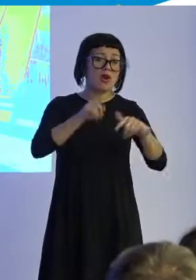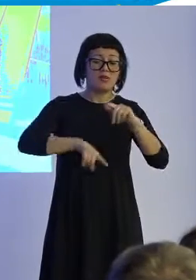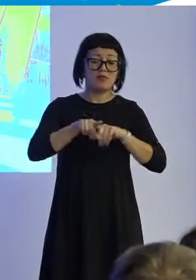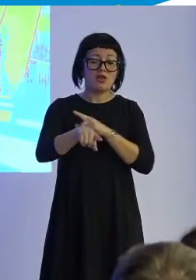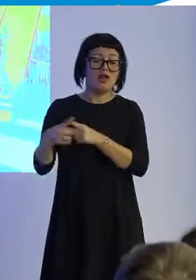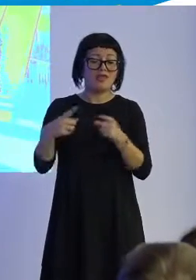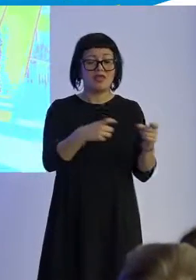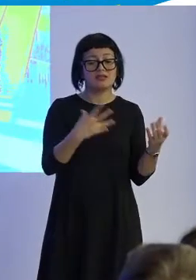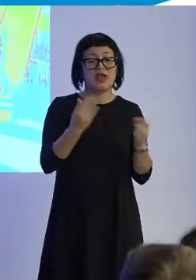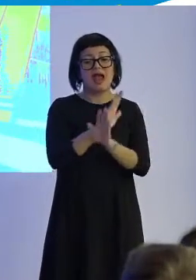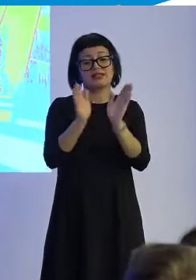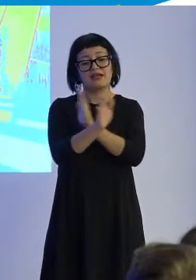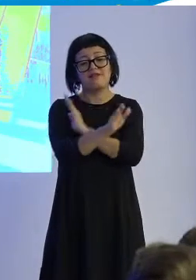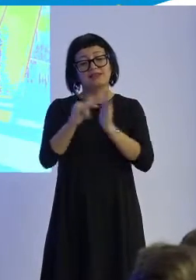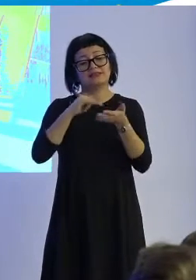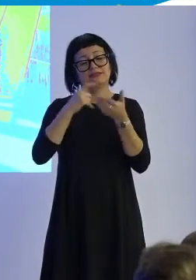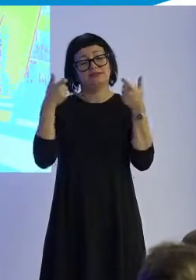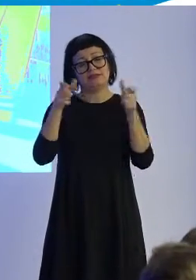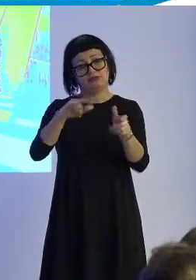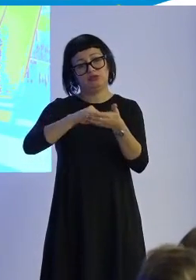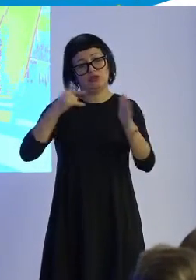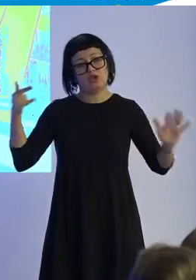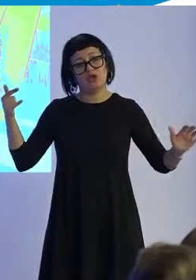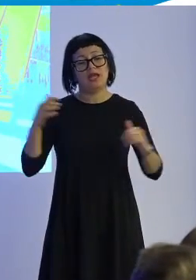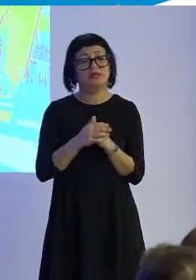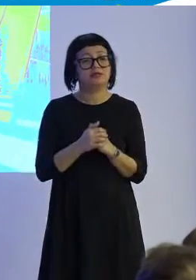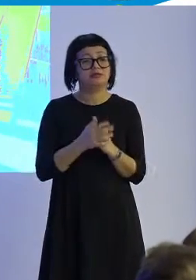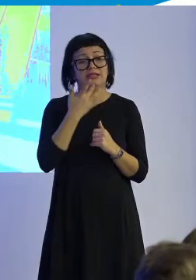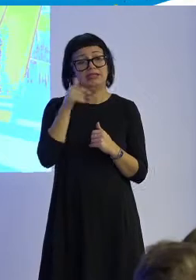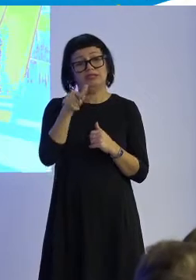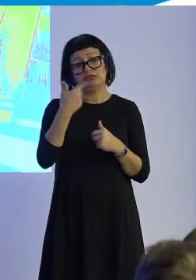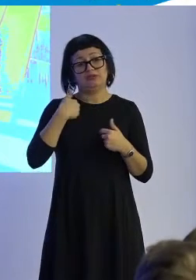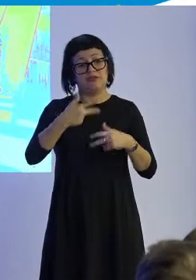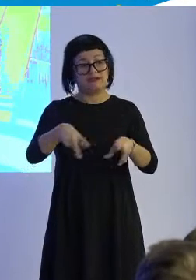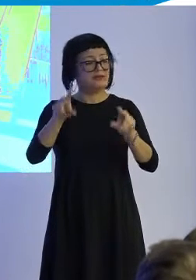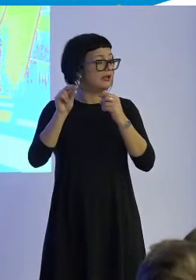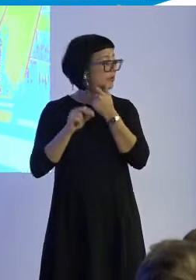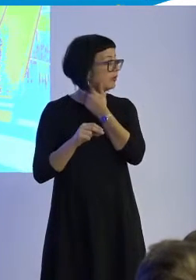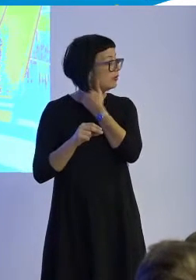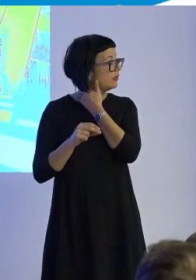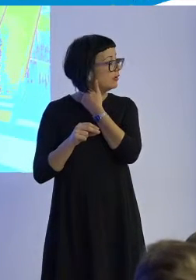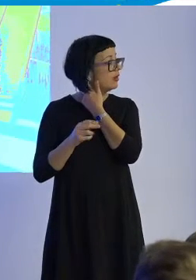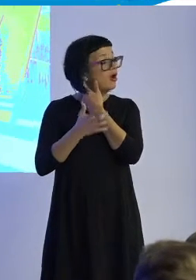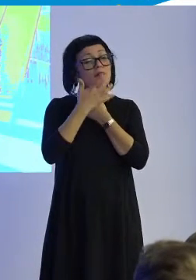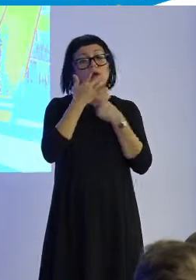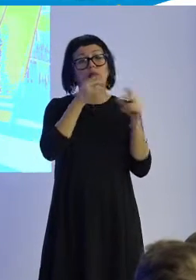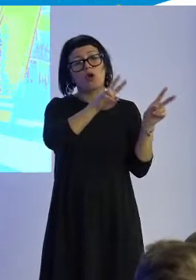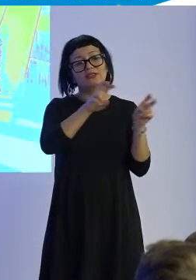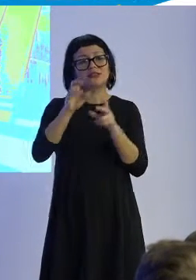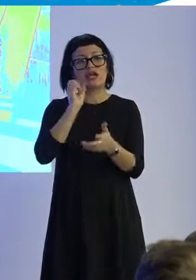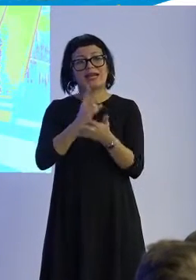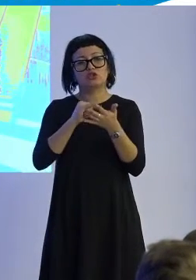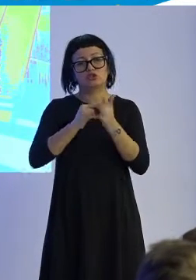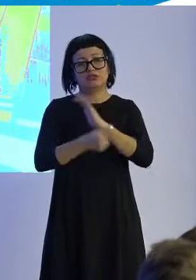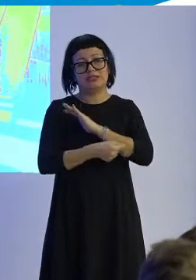con este tipo de tecnologías. Esto, y termino, Temas de retos técnicos.